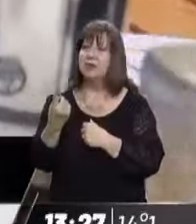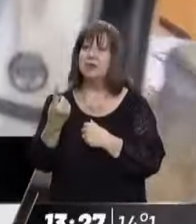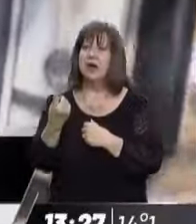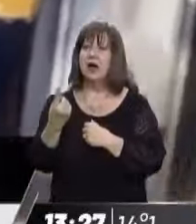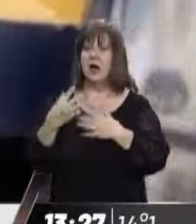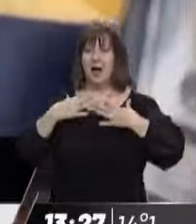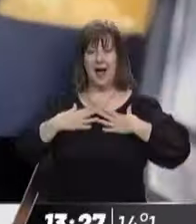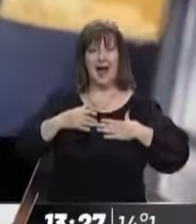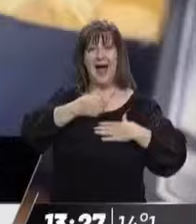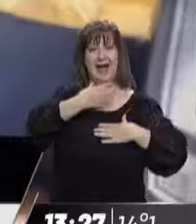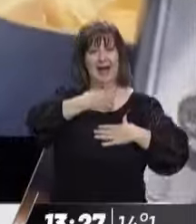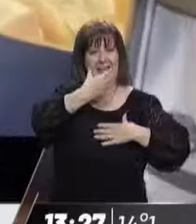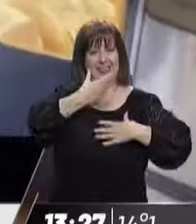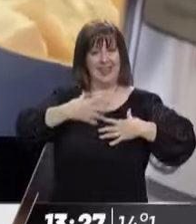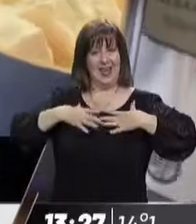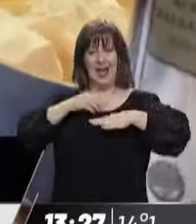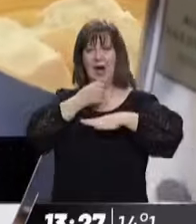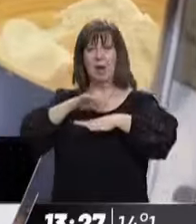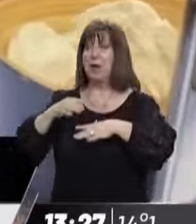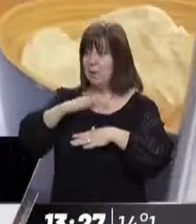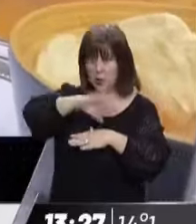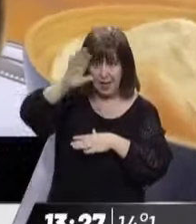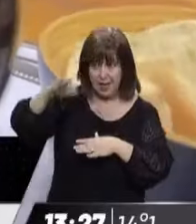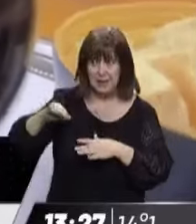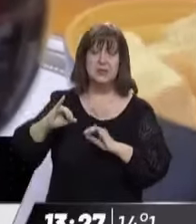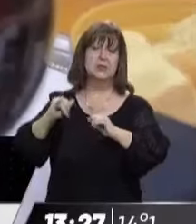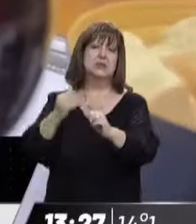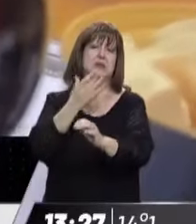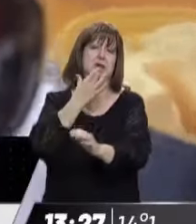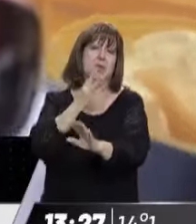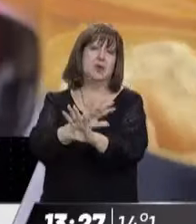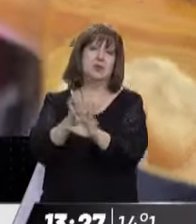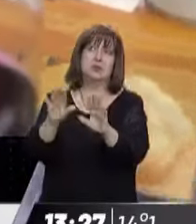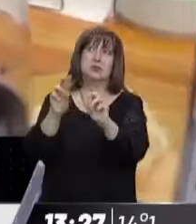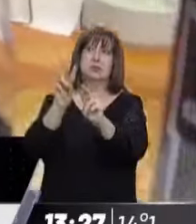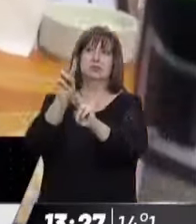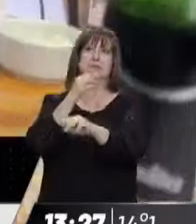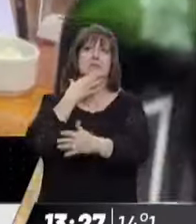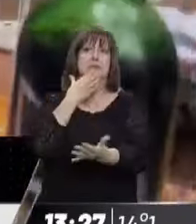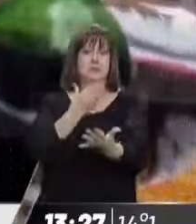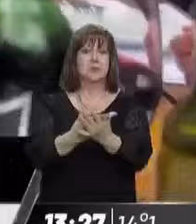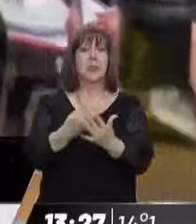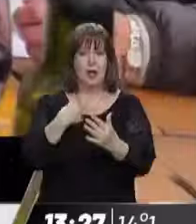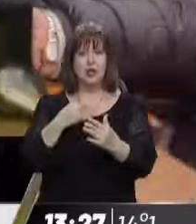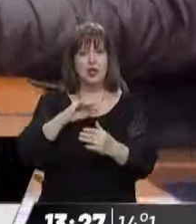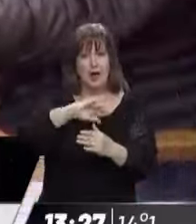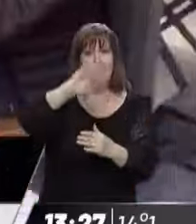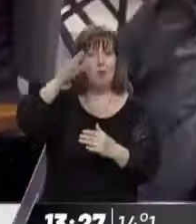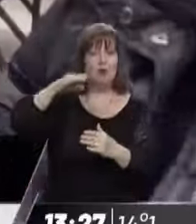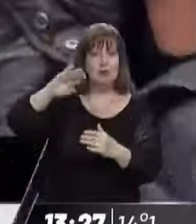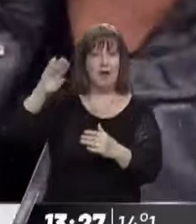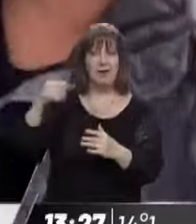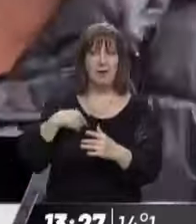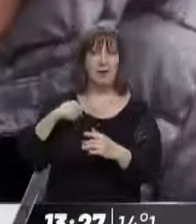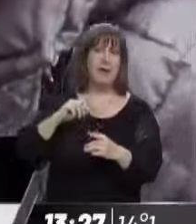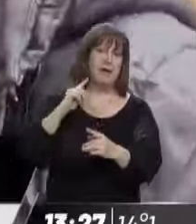ahí bañándose agua calentita? Sí, sí. ¿La montaña? También, preciosa, eso me impresionó. Nosotros tenemos cerros, pero para acá los